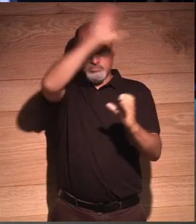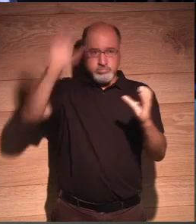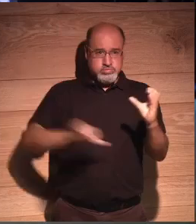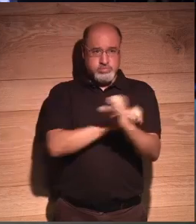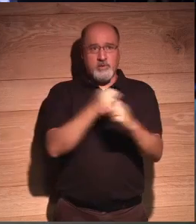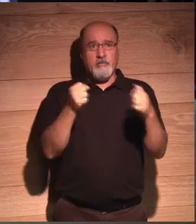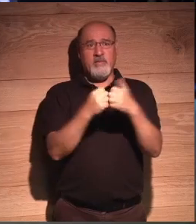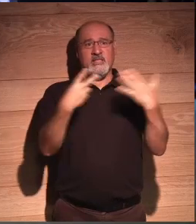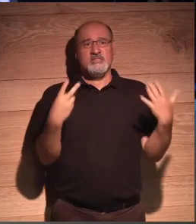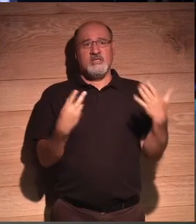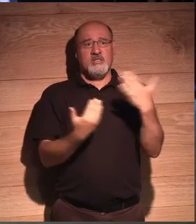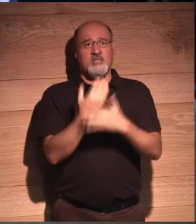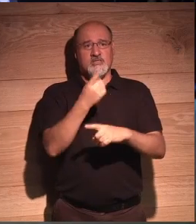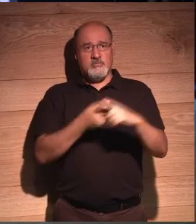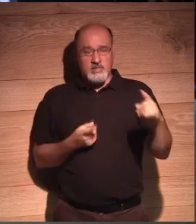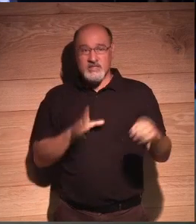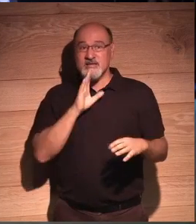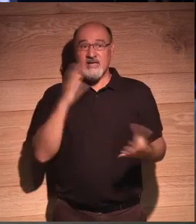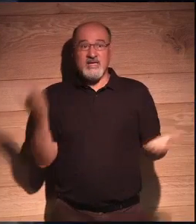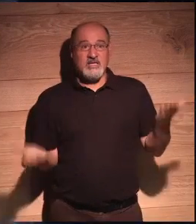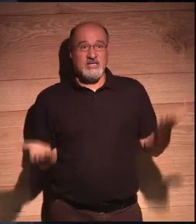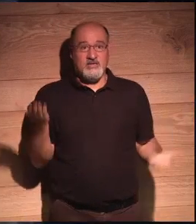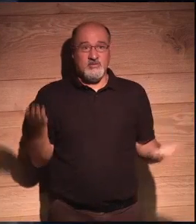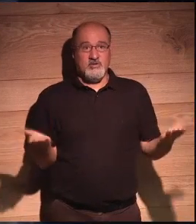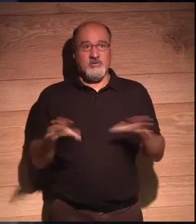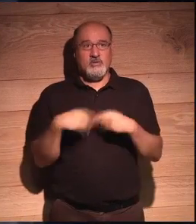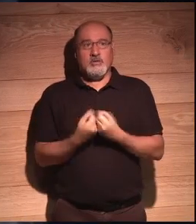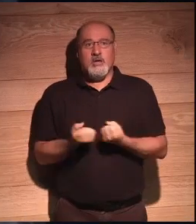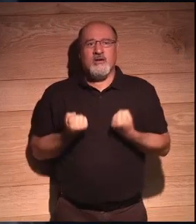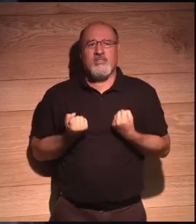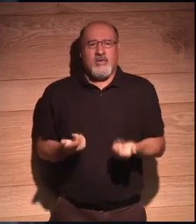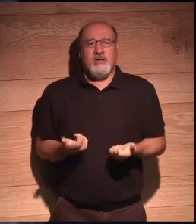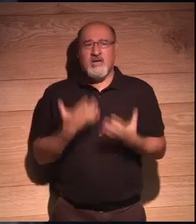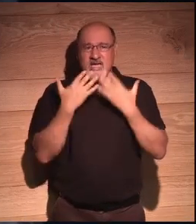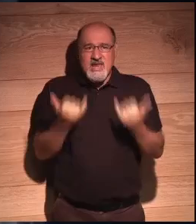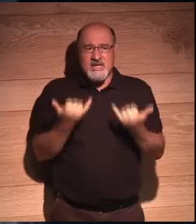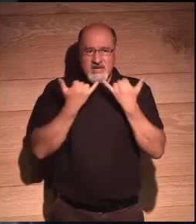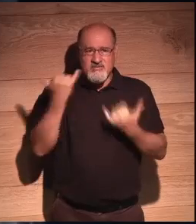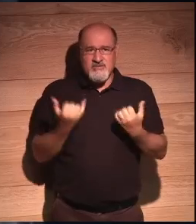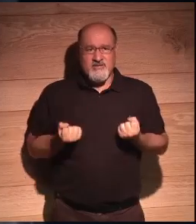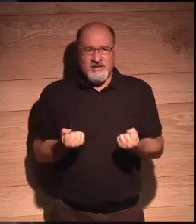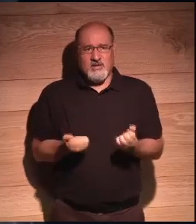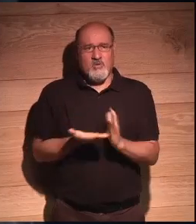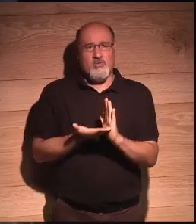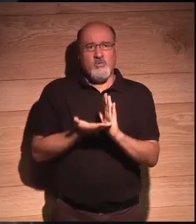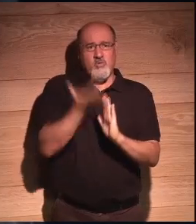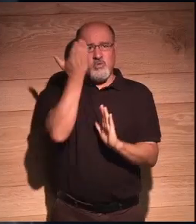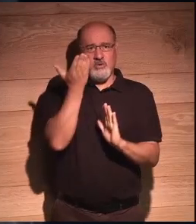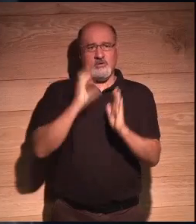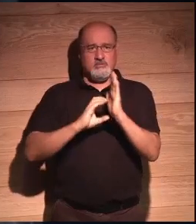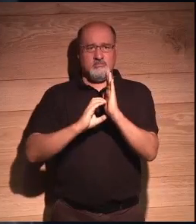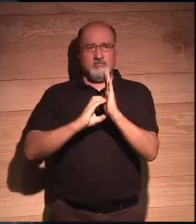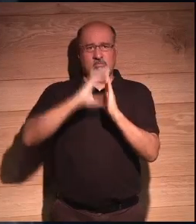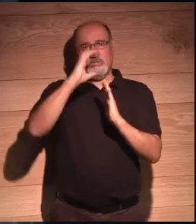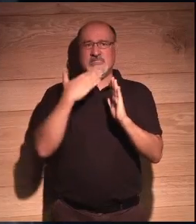de esta situación de equilibrio a la situación de la otra, tienes que poner energía de alguna forma, tienes que usar un ascensor. Y el ascensor más